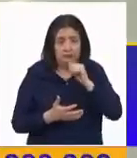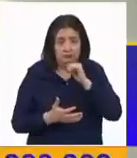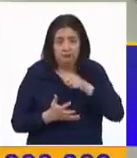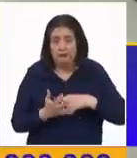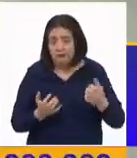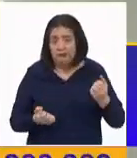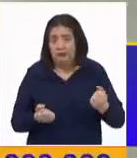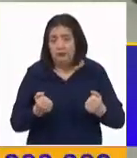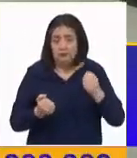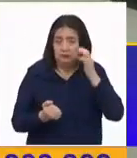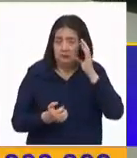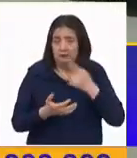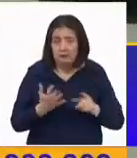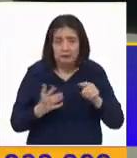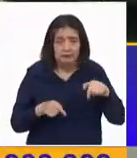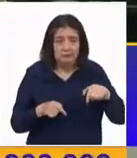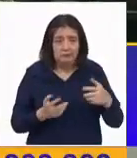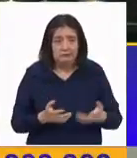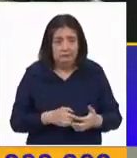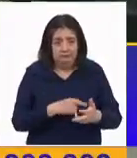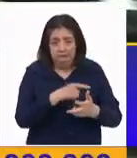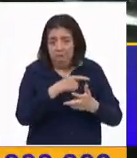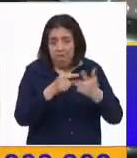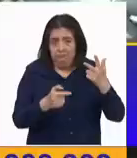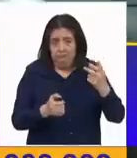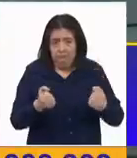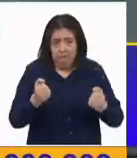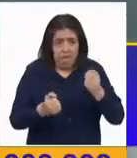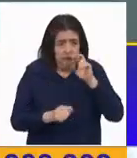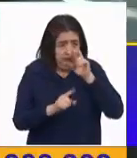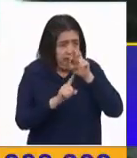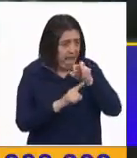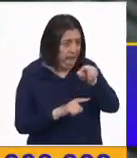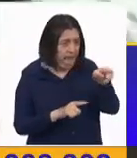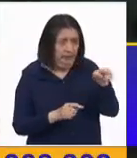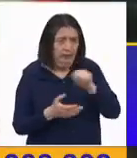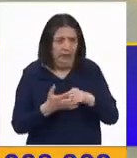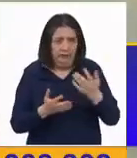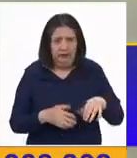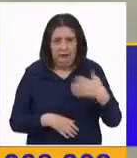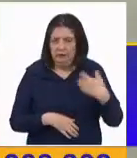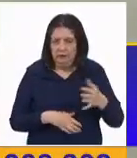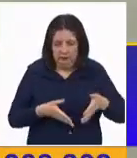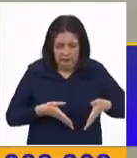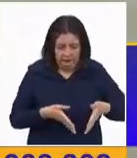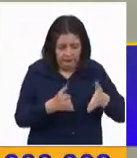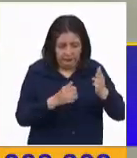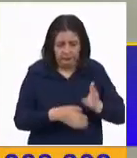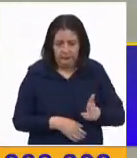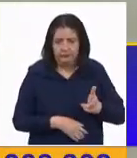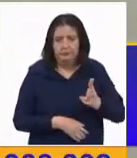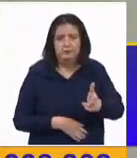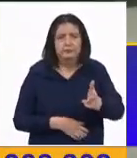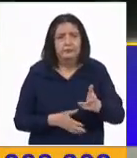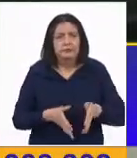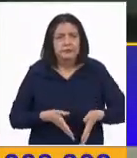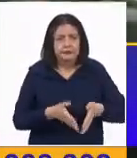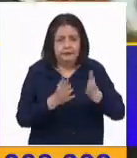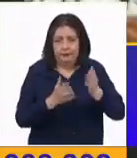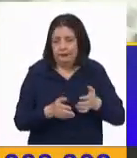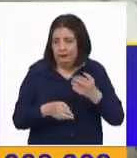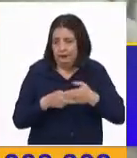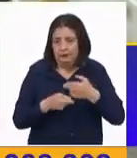patrullaje que hay en la zona. Lamentablemente estas tres unidades están, tú misma lo estás viendo, ocupando todo un carril de lo que es la avenida